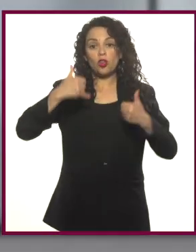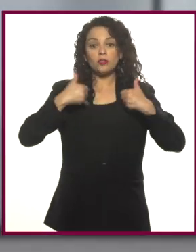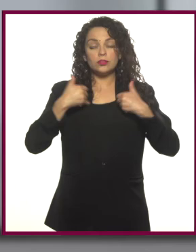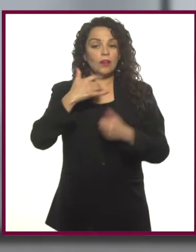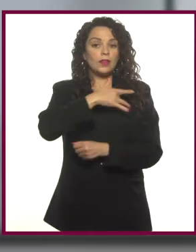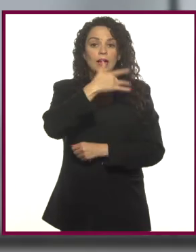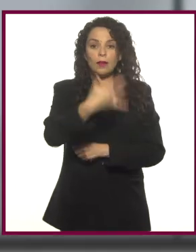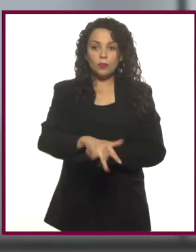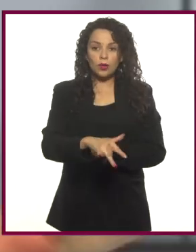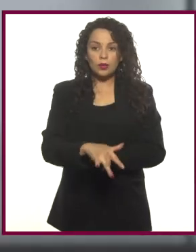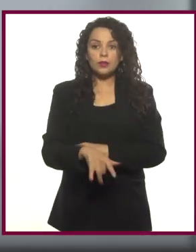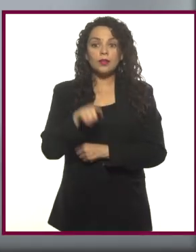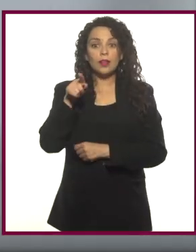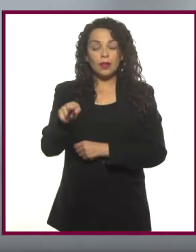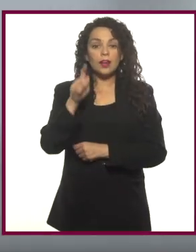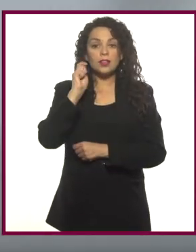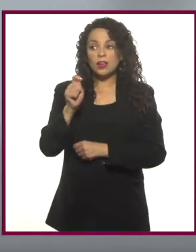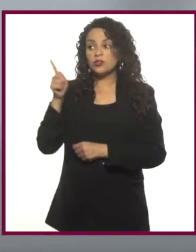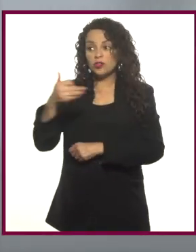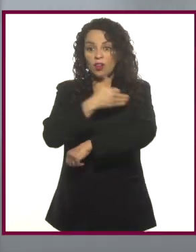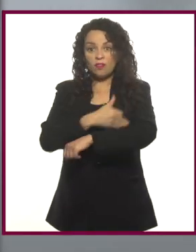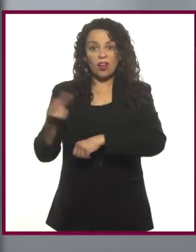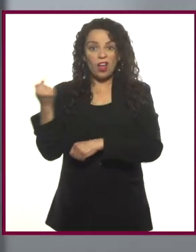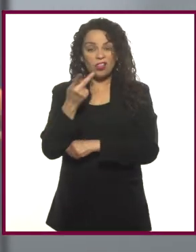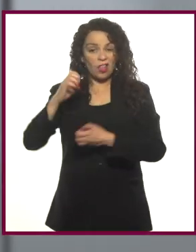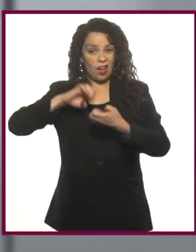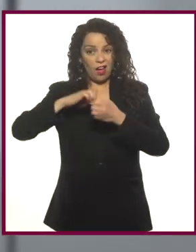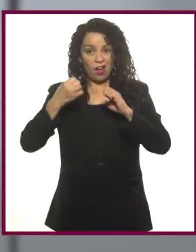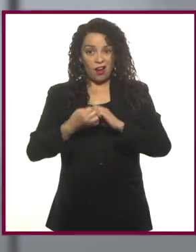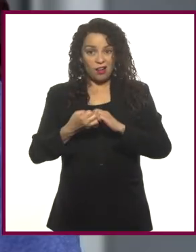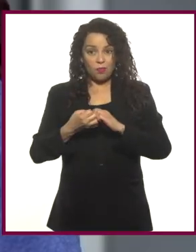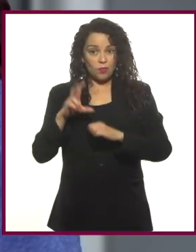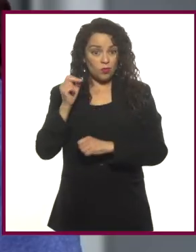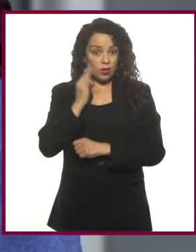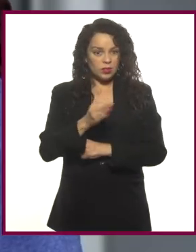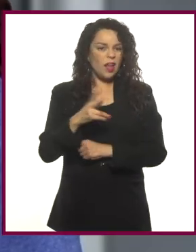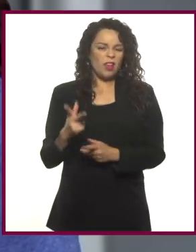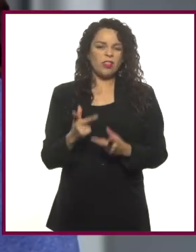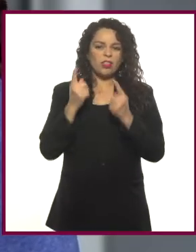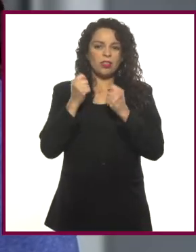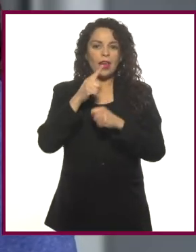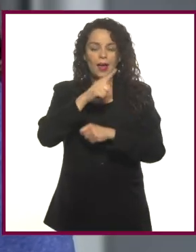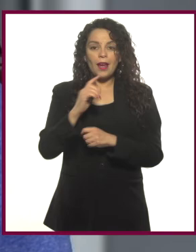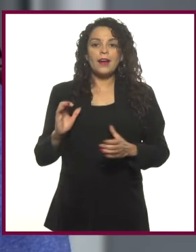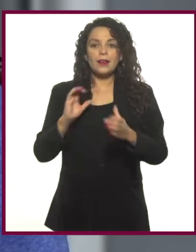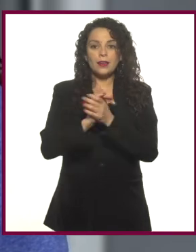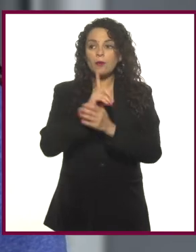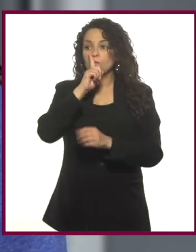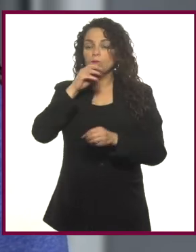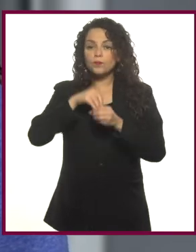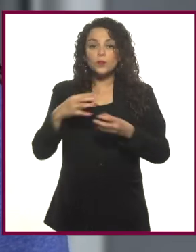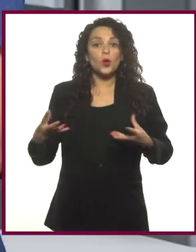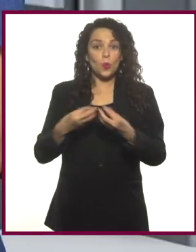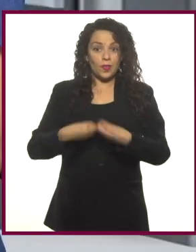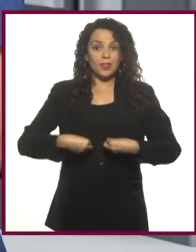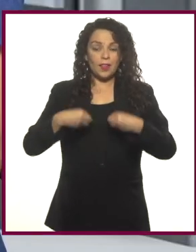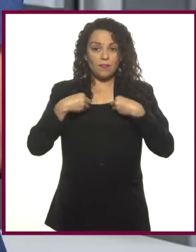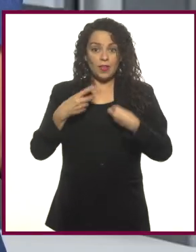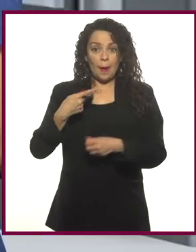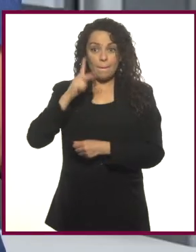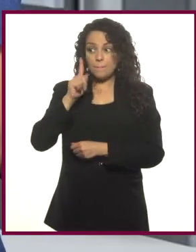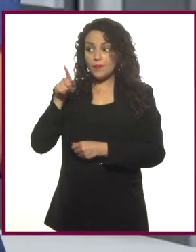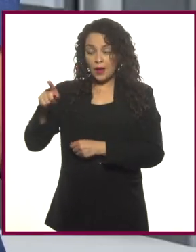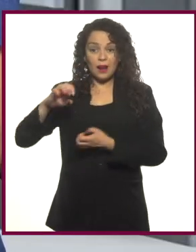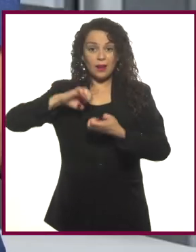Es la historia de dos jóvenes enamorados, que a pesar de la oposición de sus familias rivales, entre sí, deciden casarse de forma clandestina y vivir